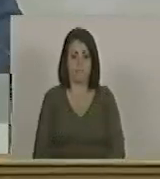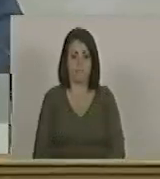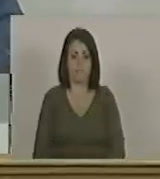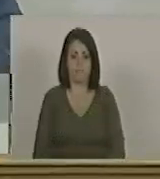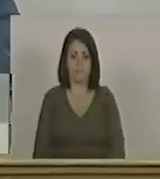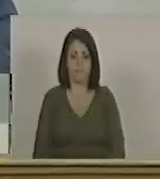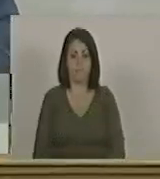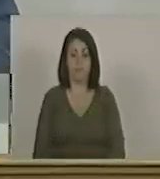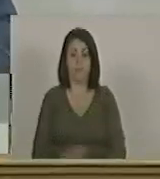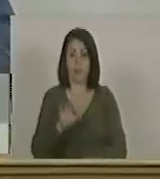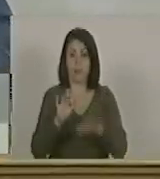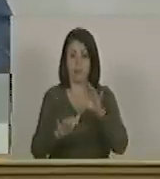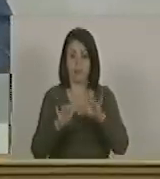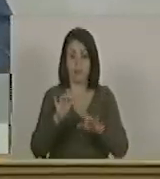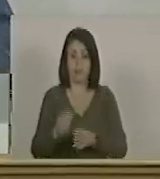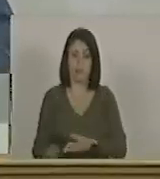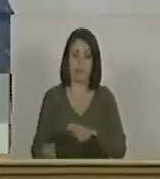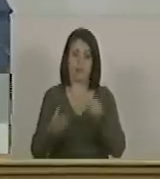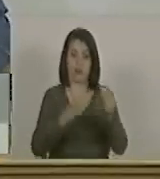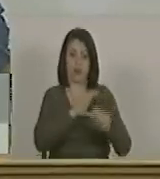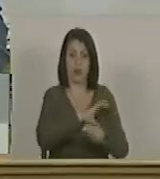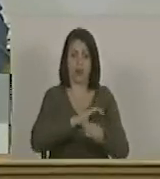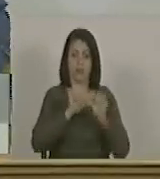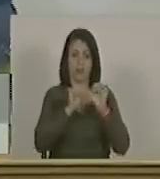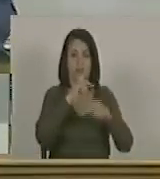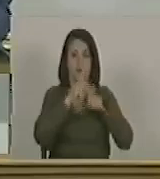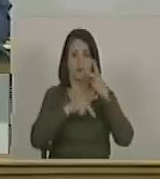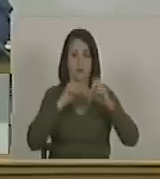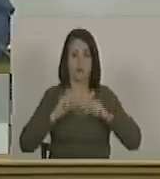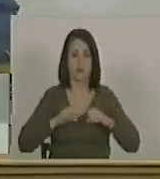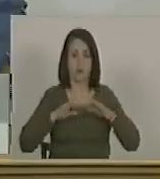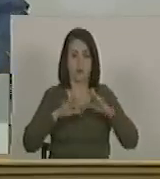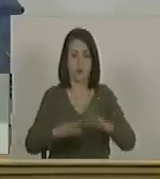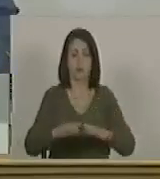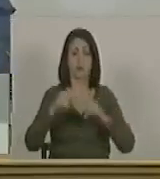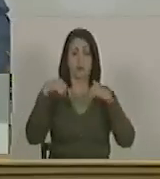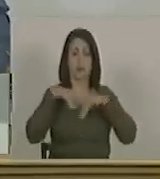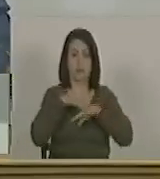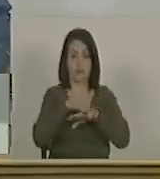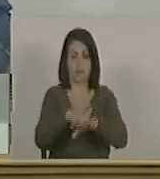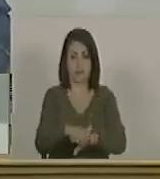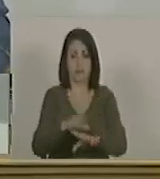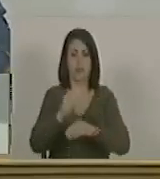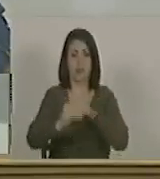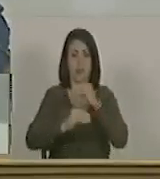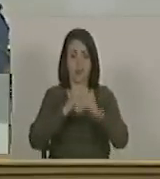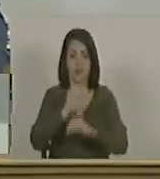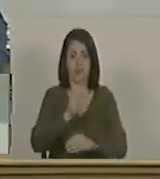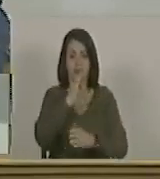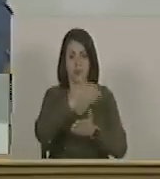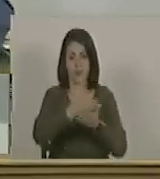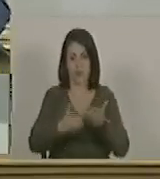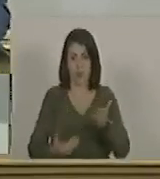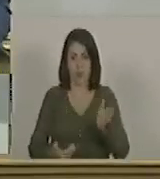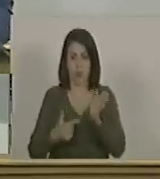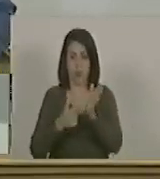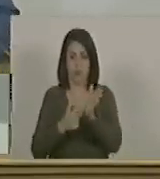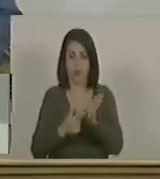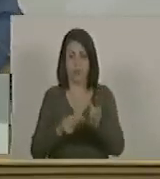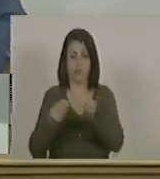vicepresidente. Ciudadana secretaria, remítase a la Comisión Permanente de Política Exterior, Soberanía e Integración a los fines de la elaboración del informe